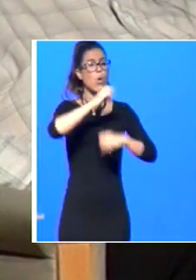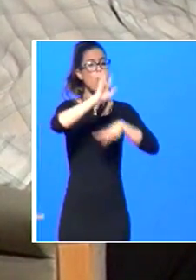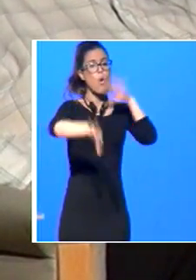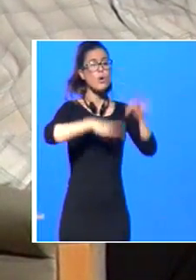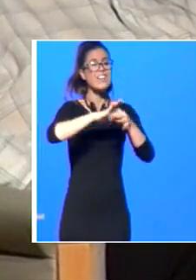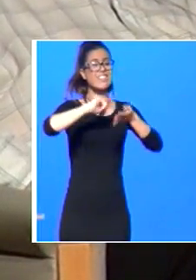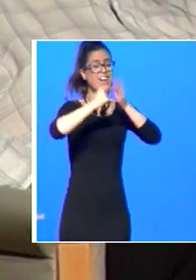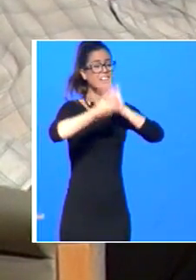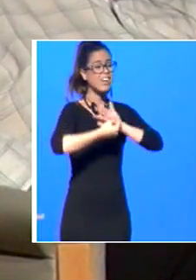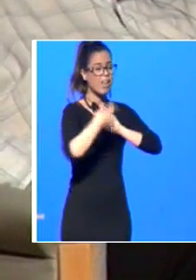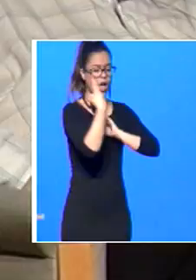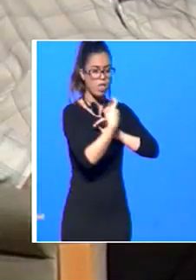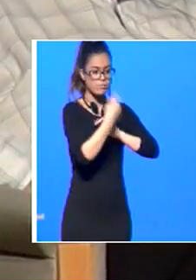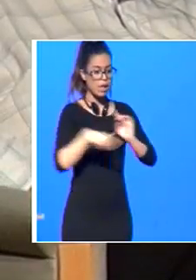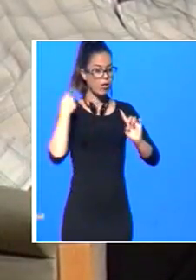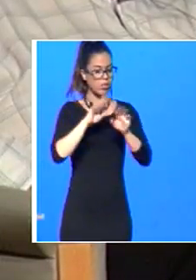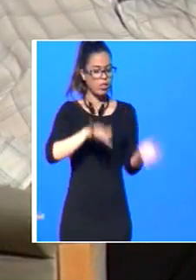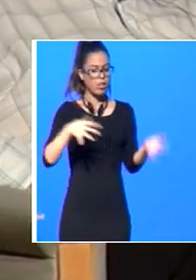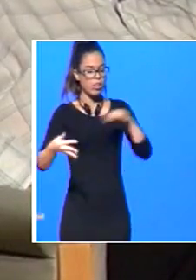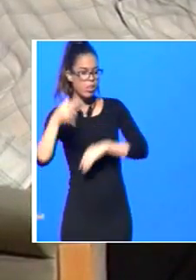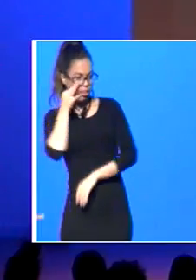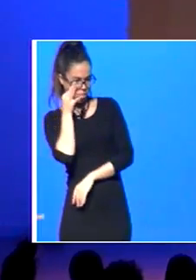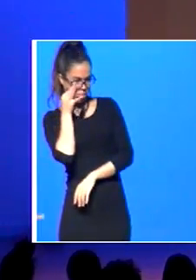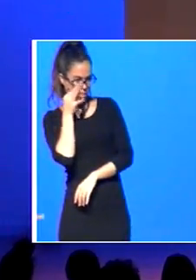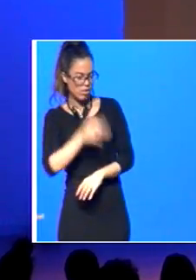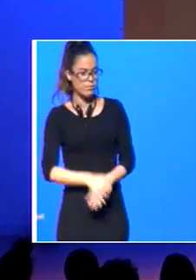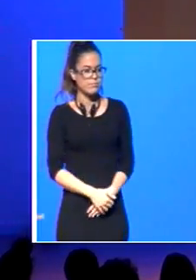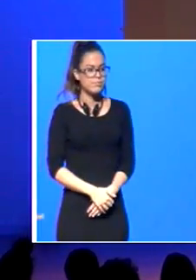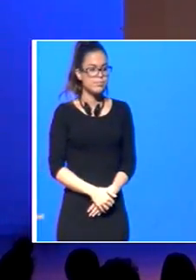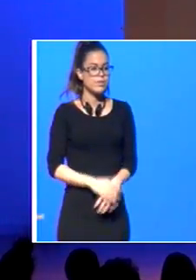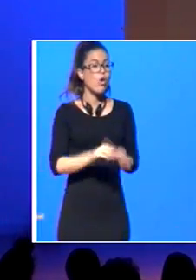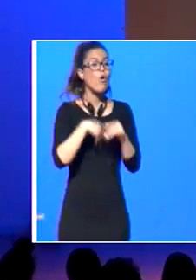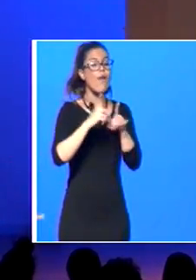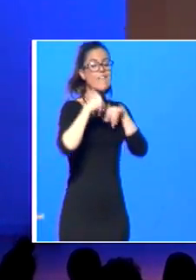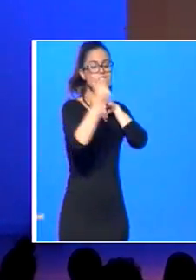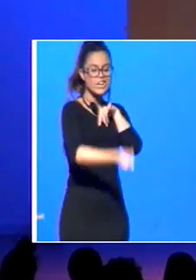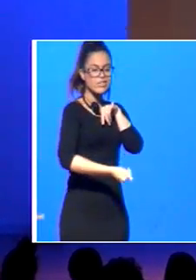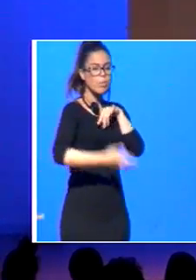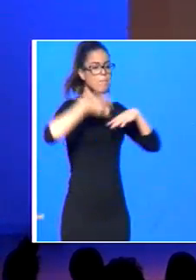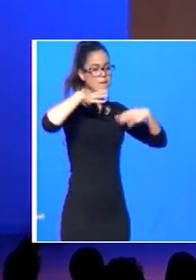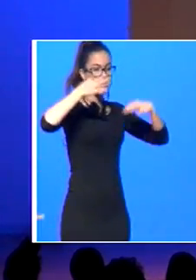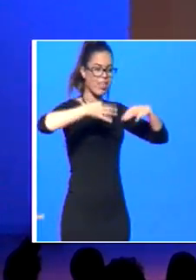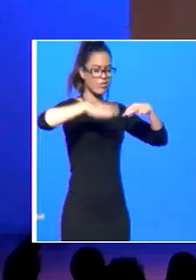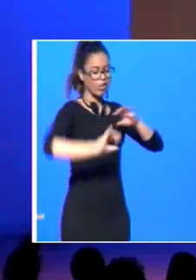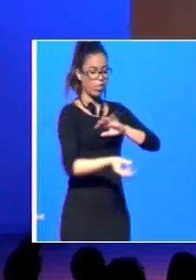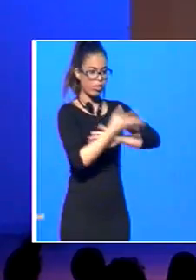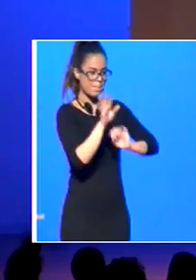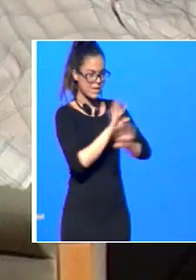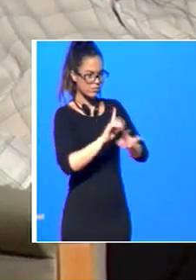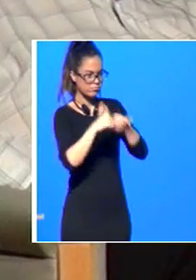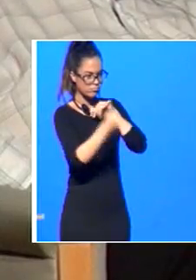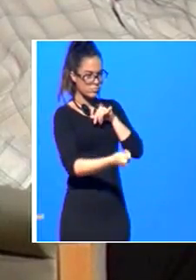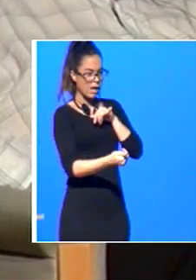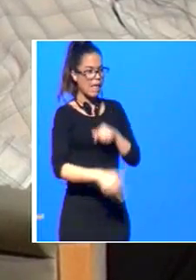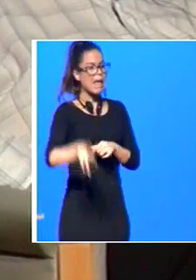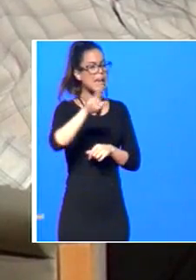técnica para que esa práctica sea aplicable, para que tenga efectos duraderos y no sea flor de un día. Replicable, ya lo ha dicho un